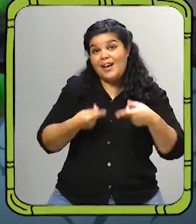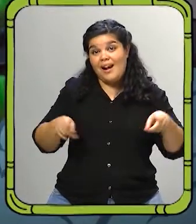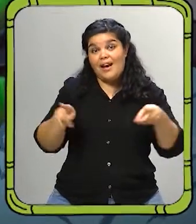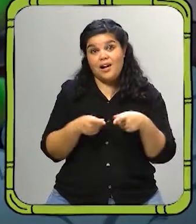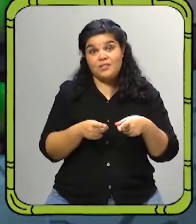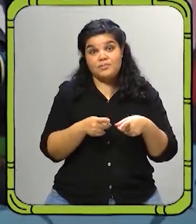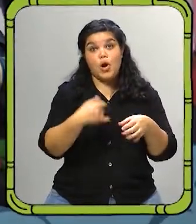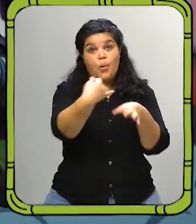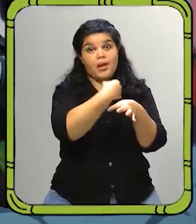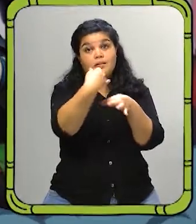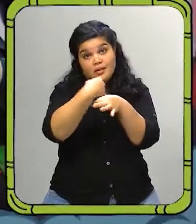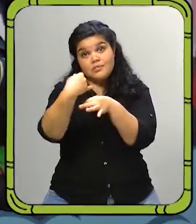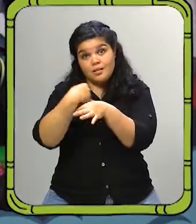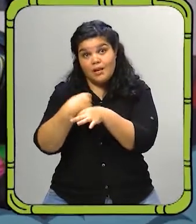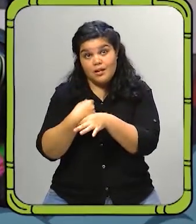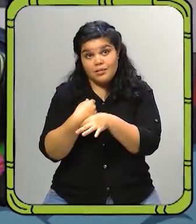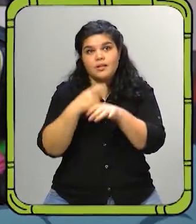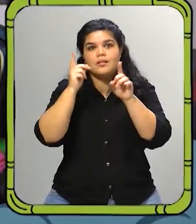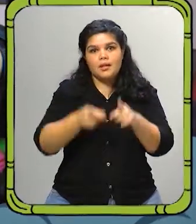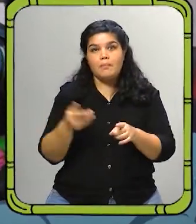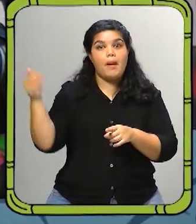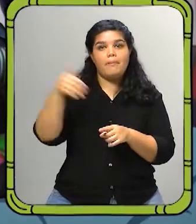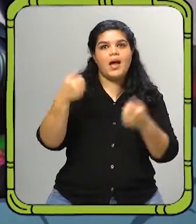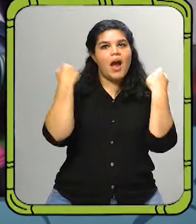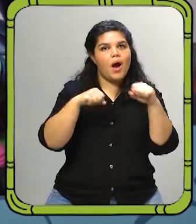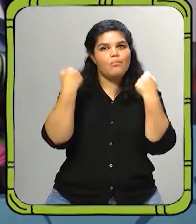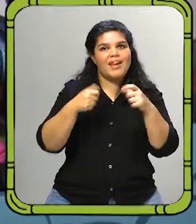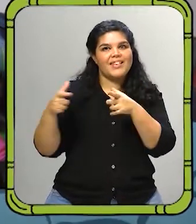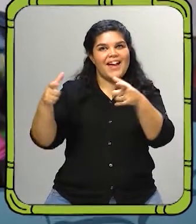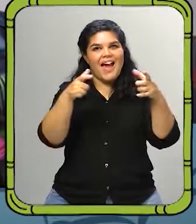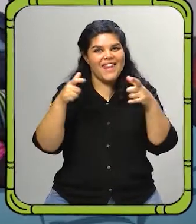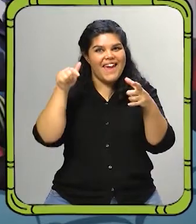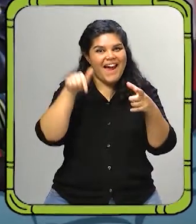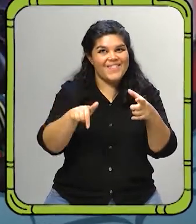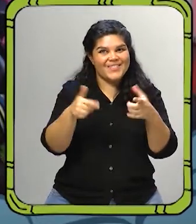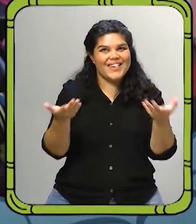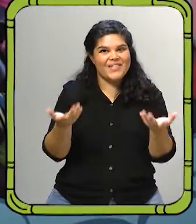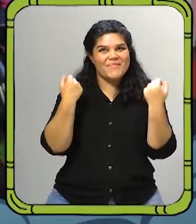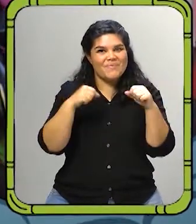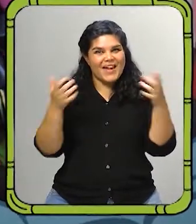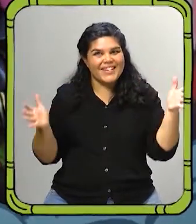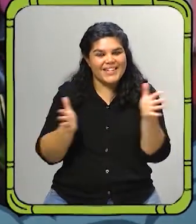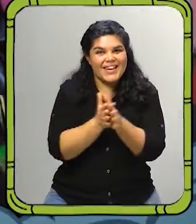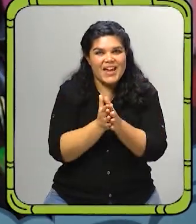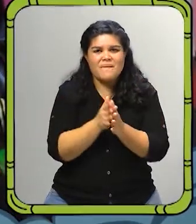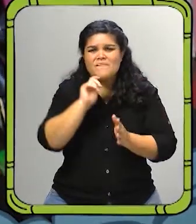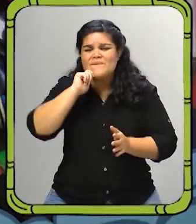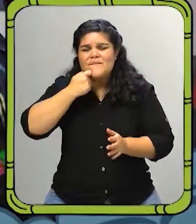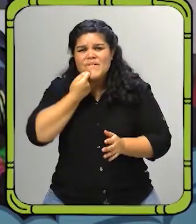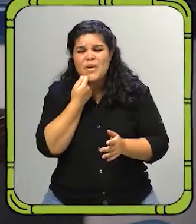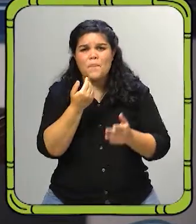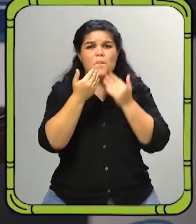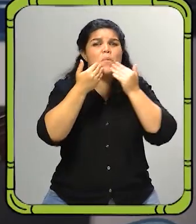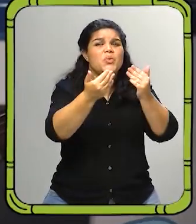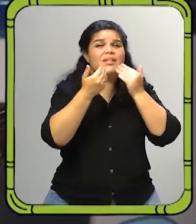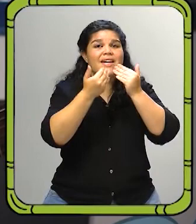tener que enseñar. Bueno. Y obviamente los esperamos para que vengan a ensayar a nuestra nave, que está re buena. Claro. Está buenísimo. Muy buena. ¡Sos muy muchas copado!